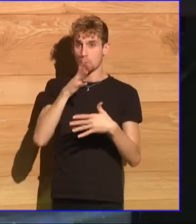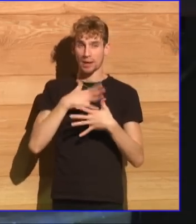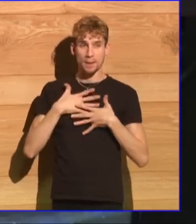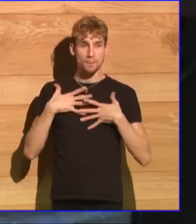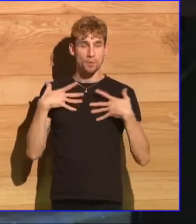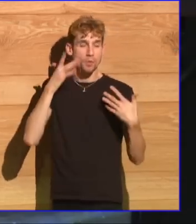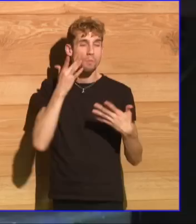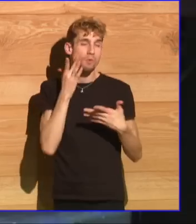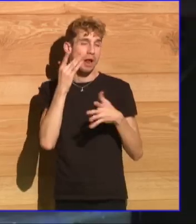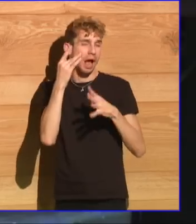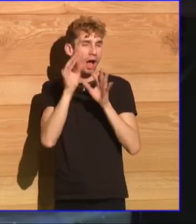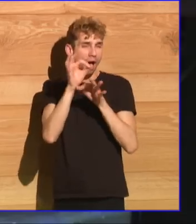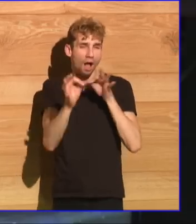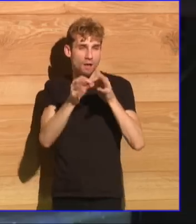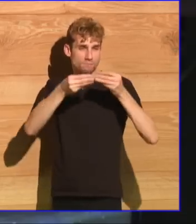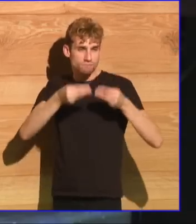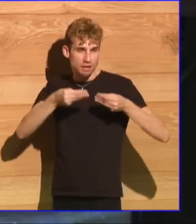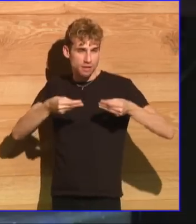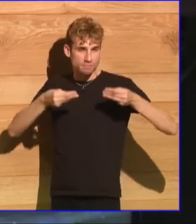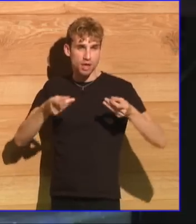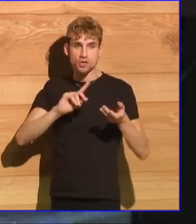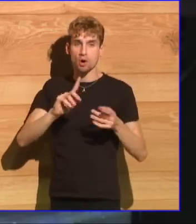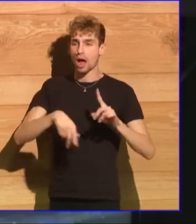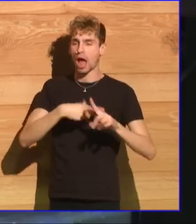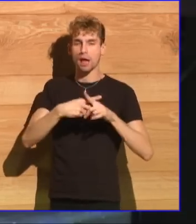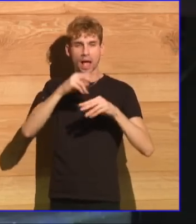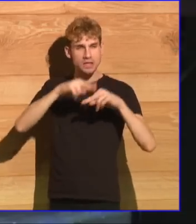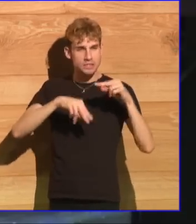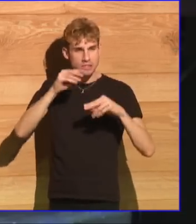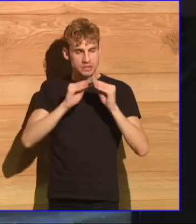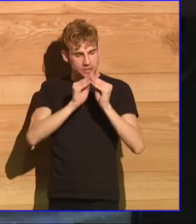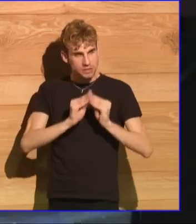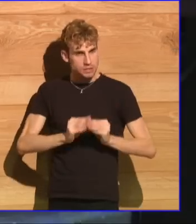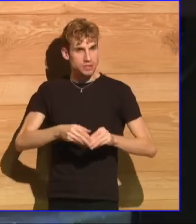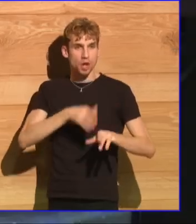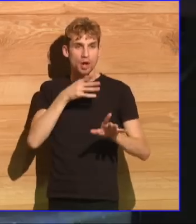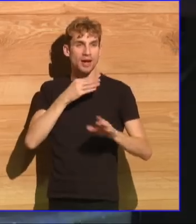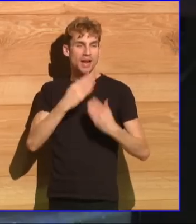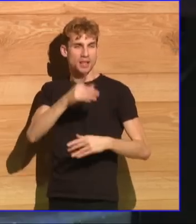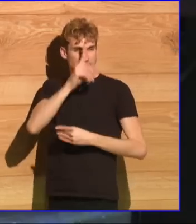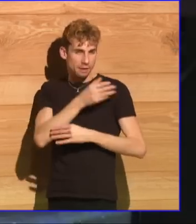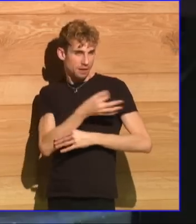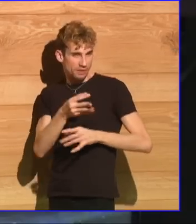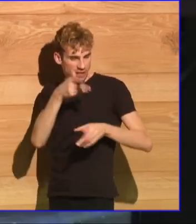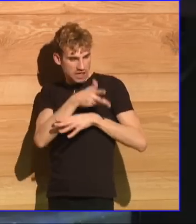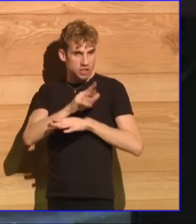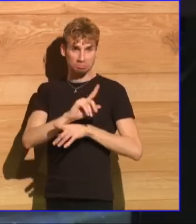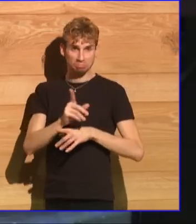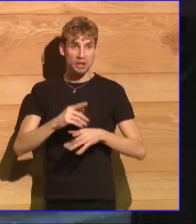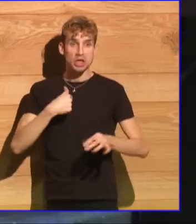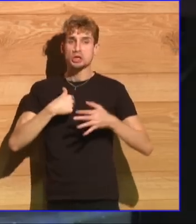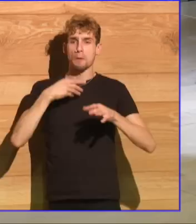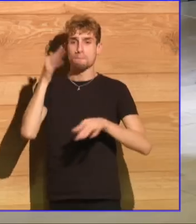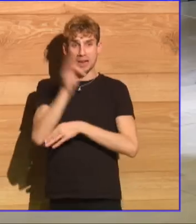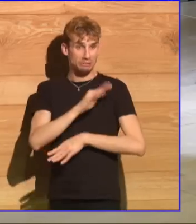está tan orquestada, ni se vertebra a través de alegorías de imagen perfectas. Y no estoy atacando